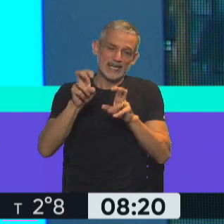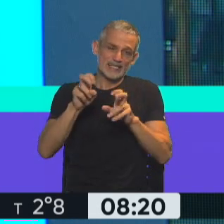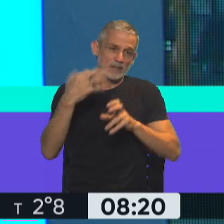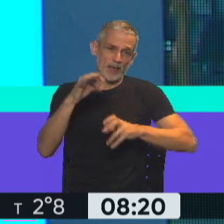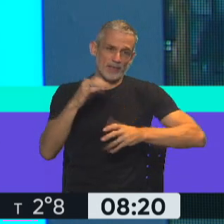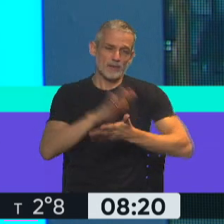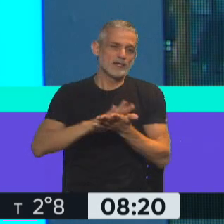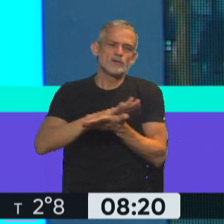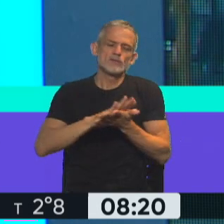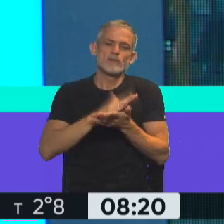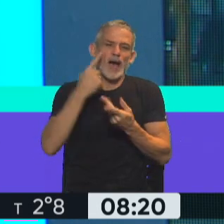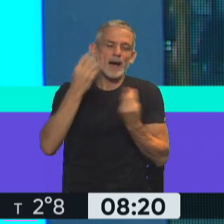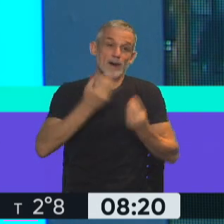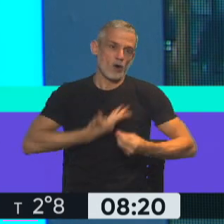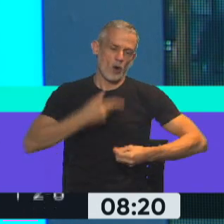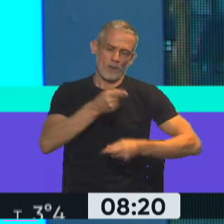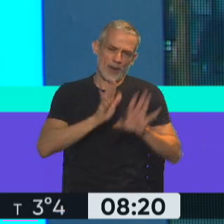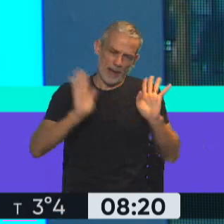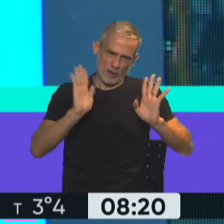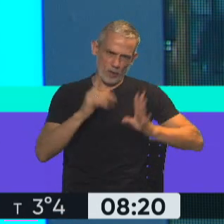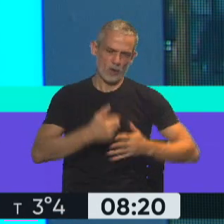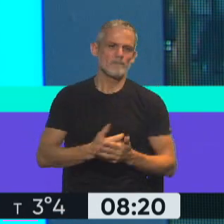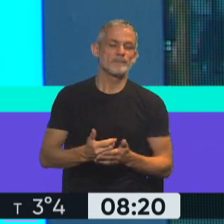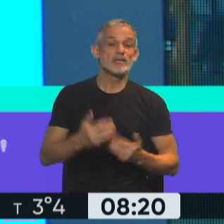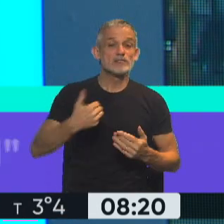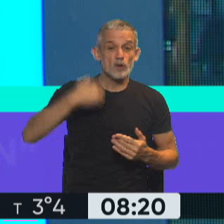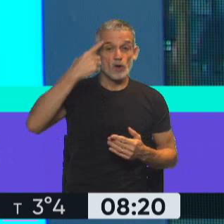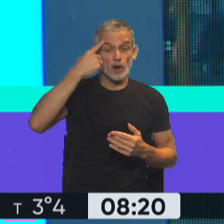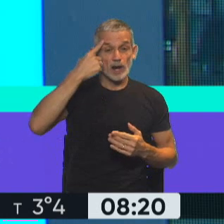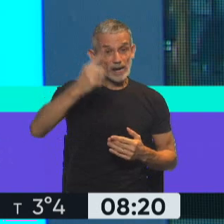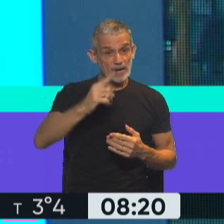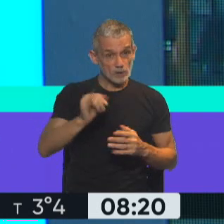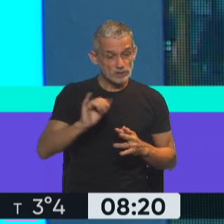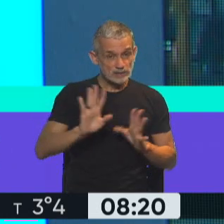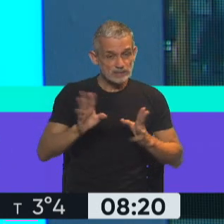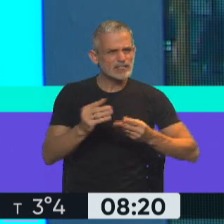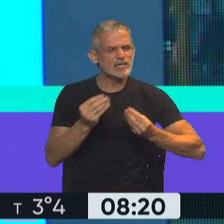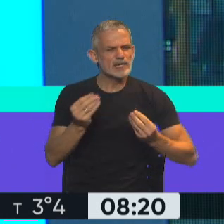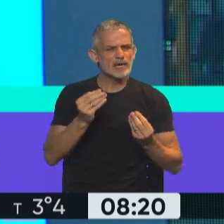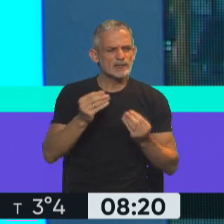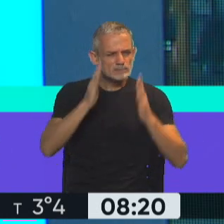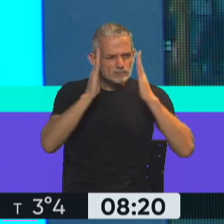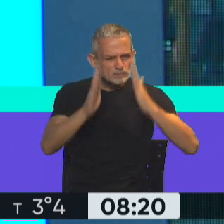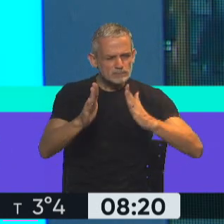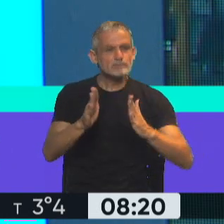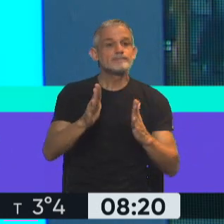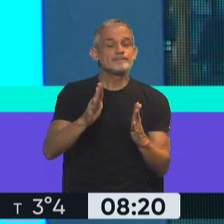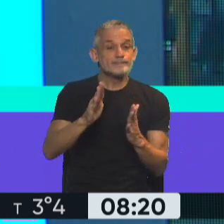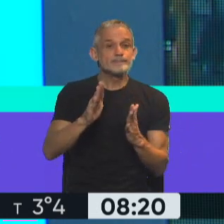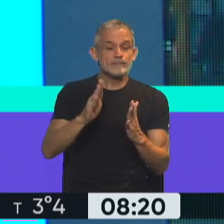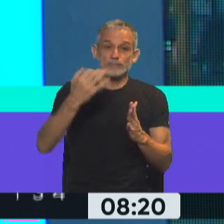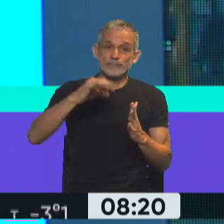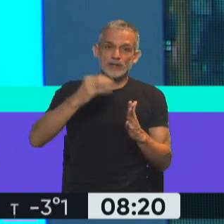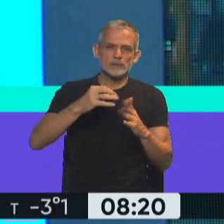que se tendrá que revisar desde el gobierno. Lo que sí a mí me parece es un poco que el eje central debería